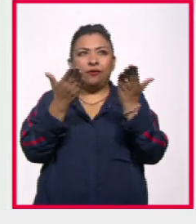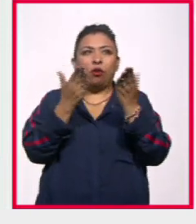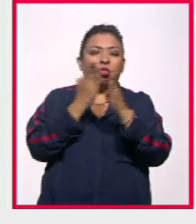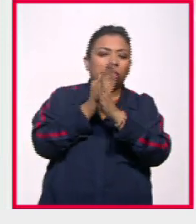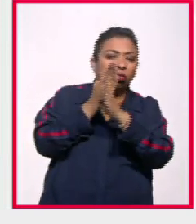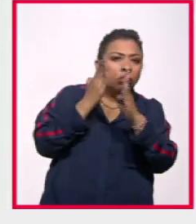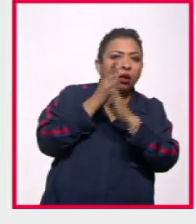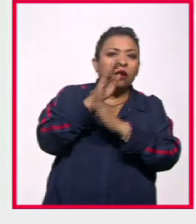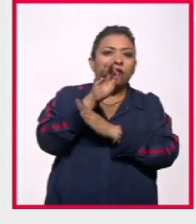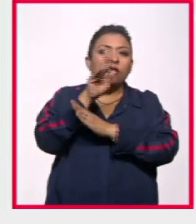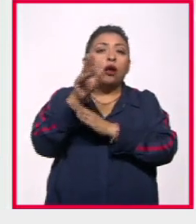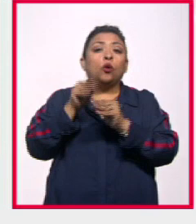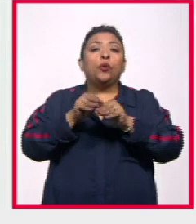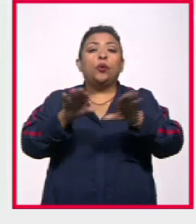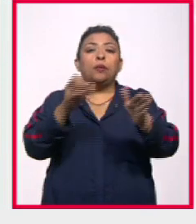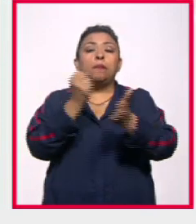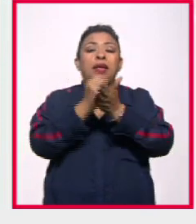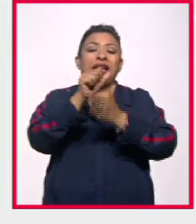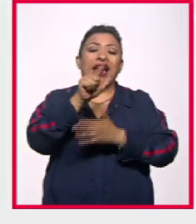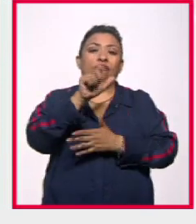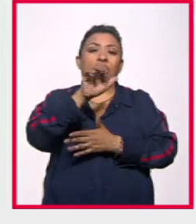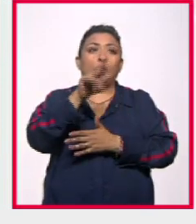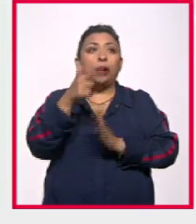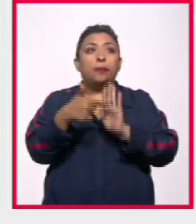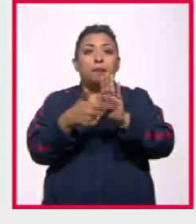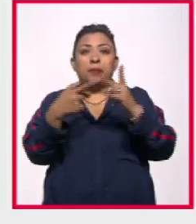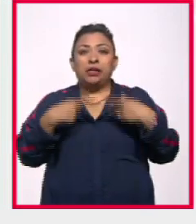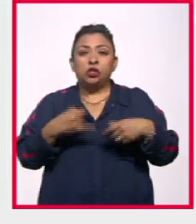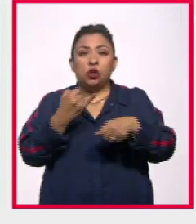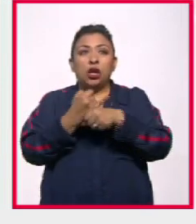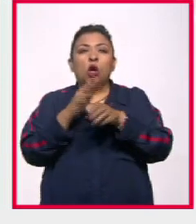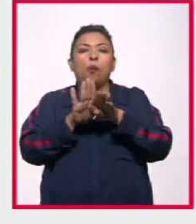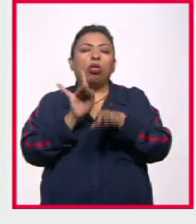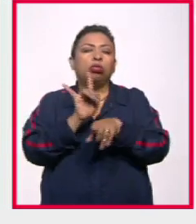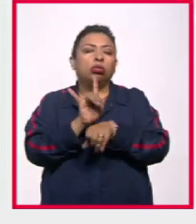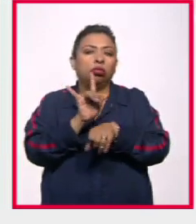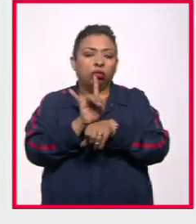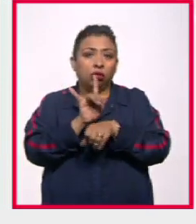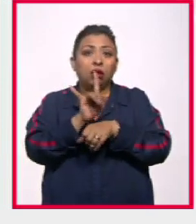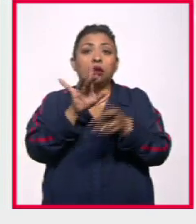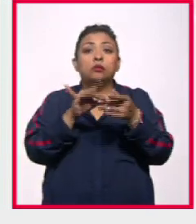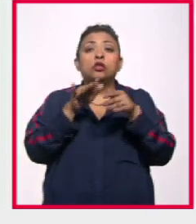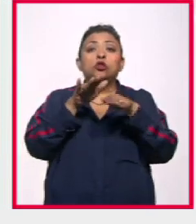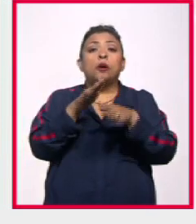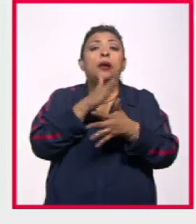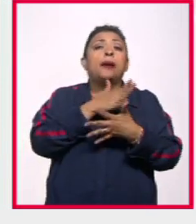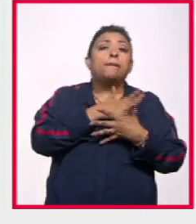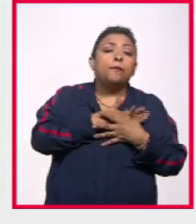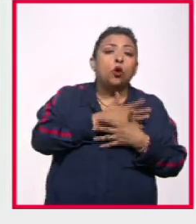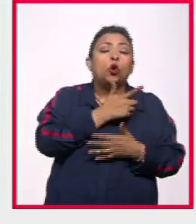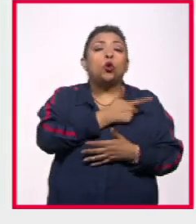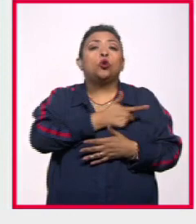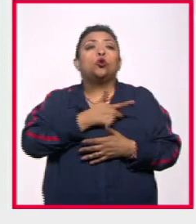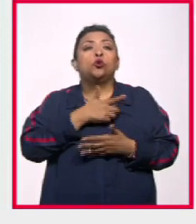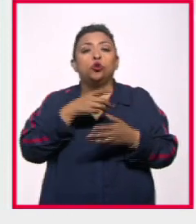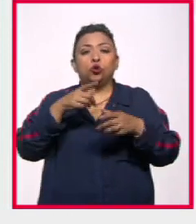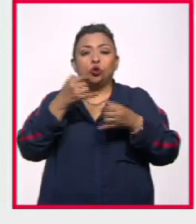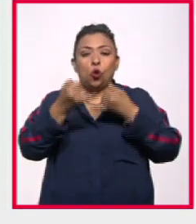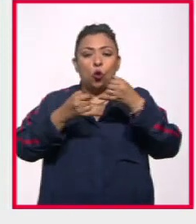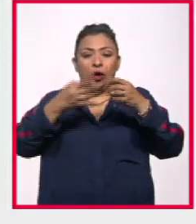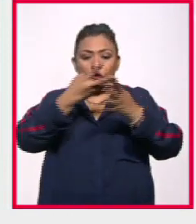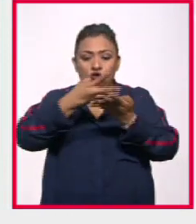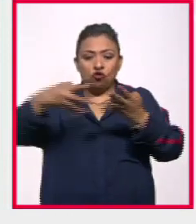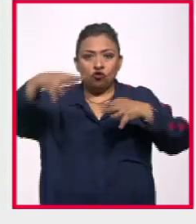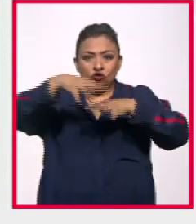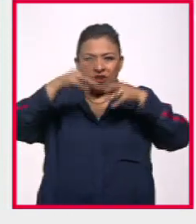Franco, publicada por Alfaguara, nos acerca a este personaje a través de la ficción. Habla de sus amoríos, su gusto por el ajedrez y su papel